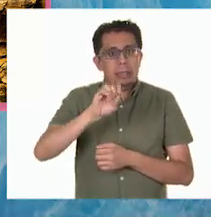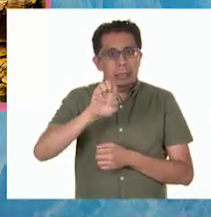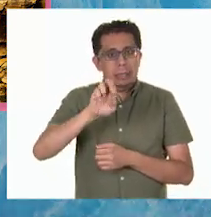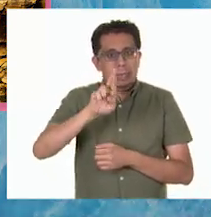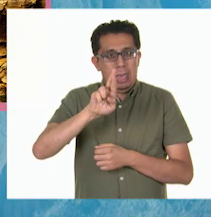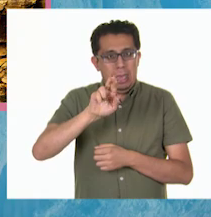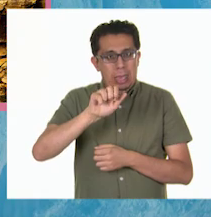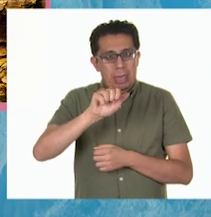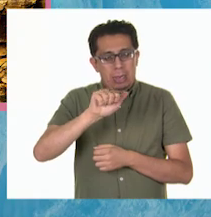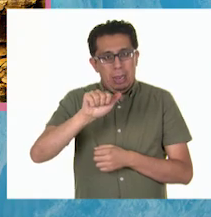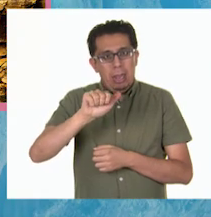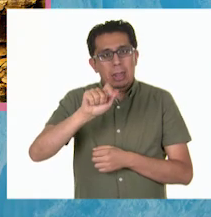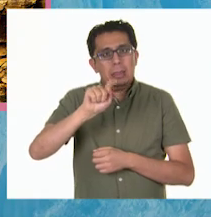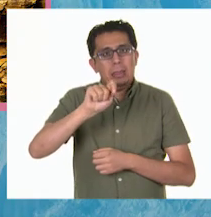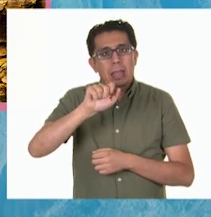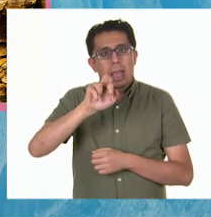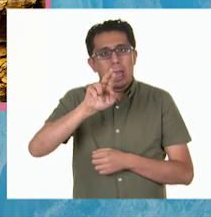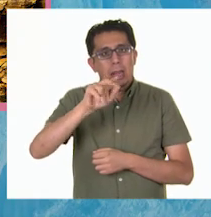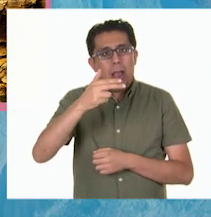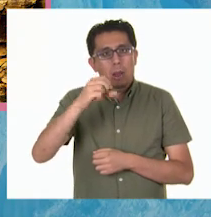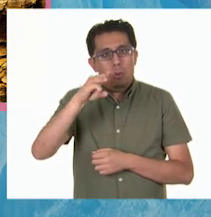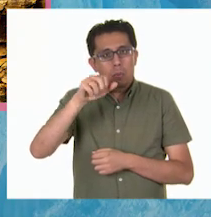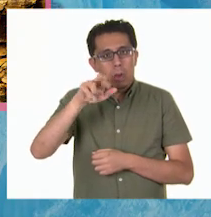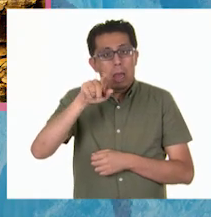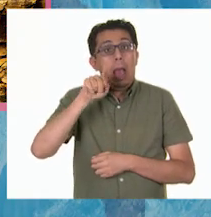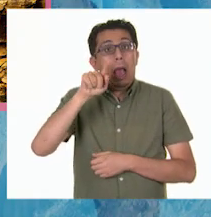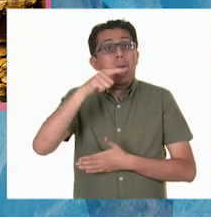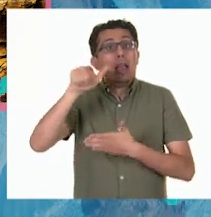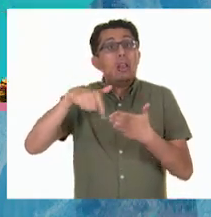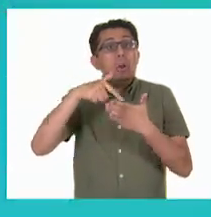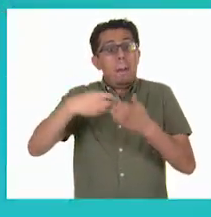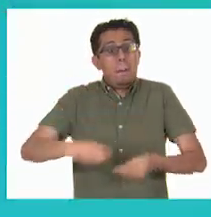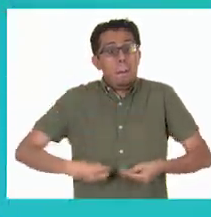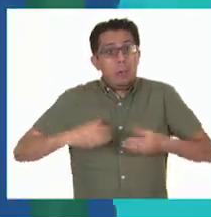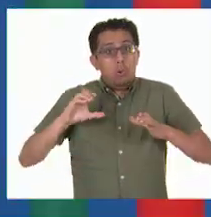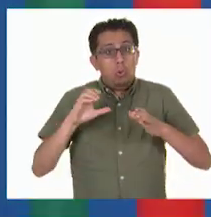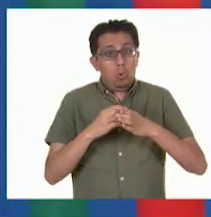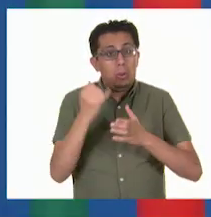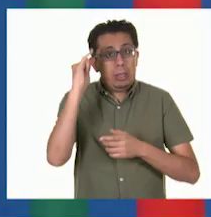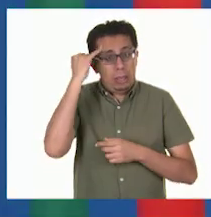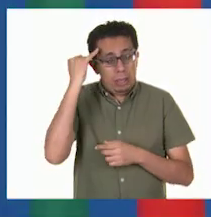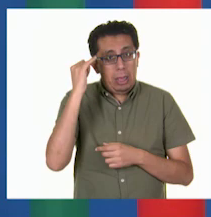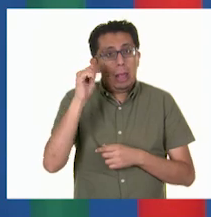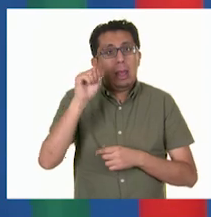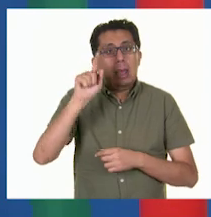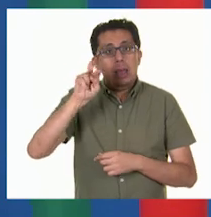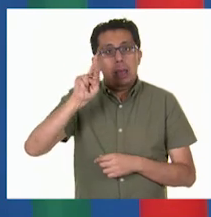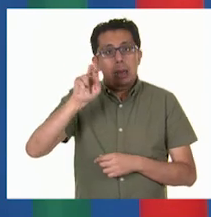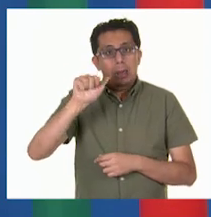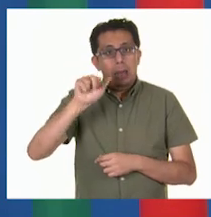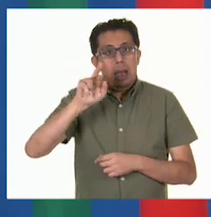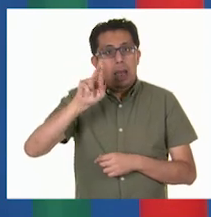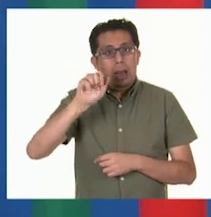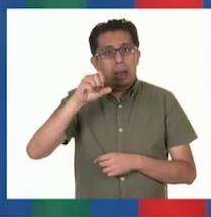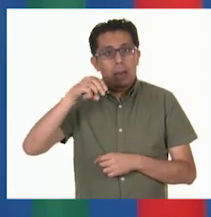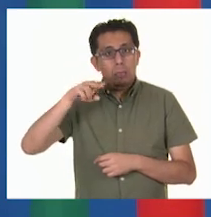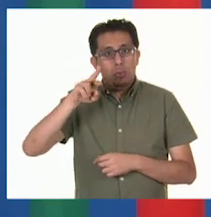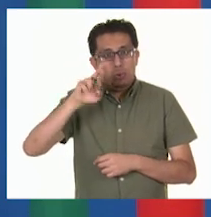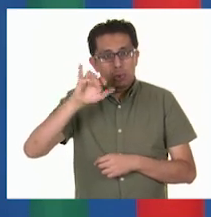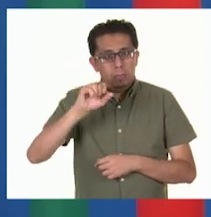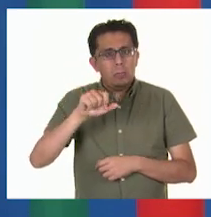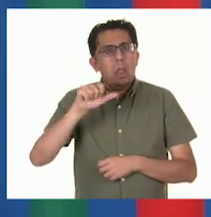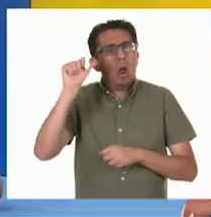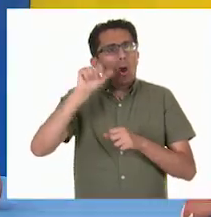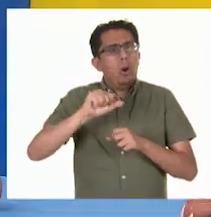que es el área en donde vivimos los rarámuris. Qué interesante, maestro. ¿Y sobre qué va a tratar el día de